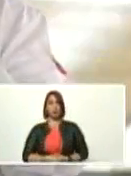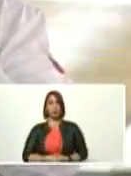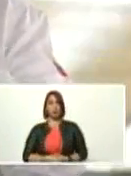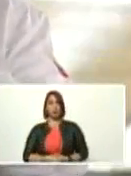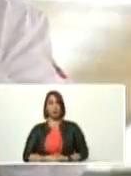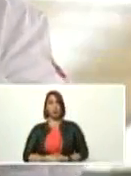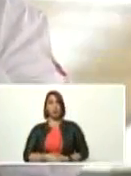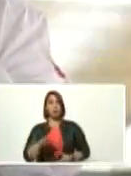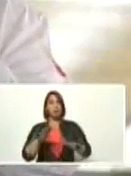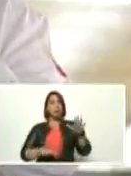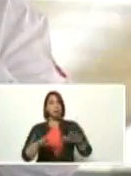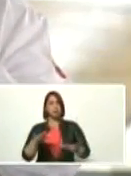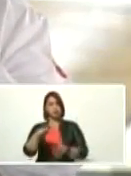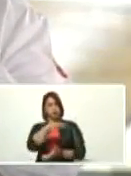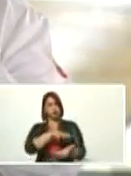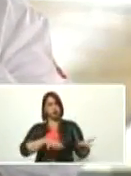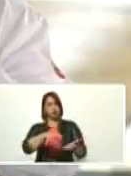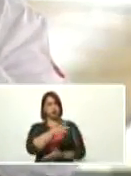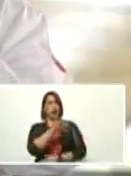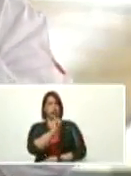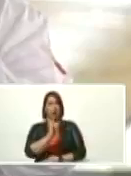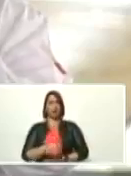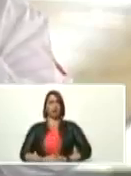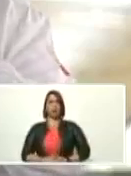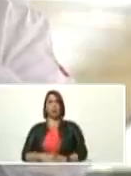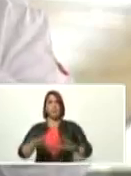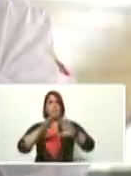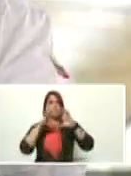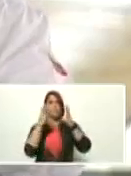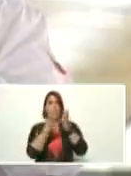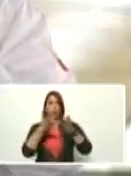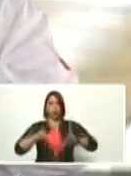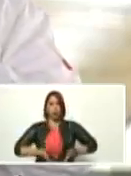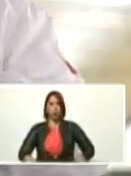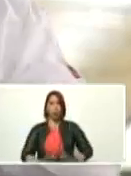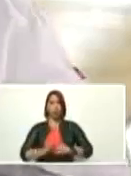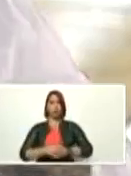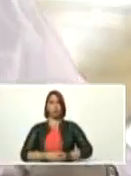aunque turbulento está, ese mundo va naciendo